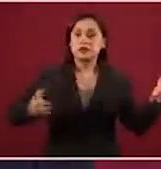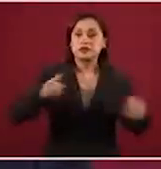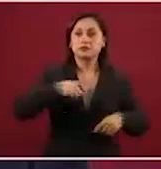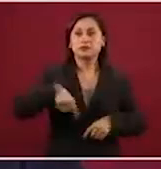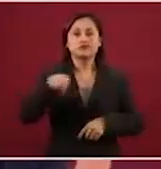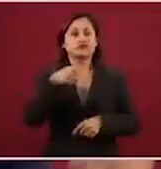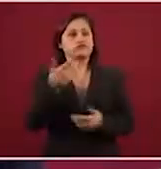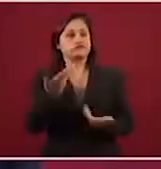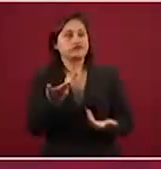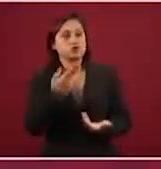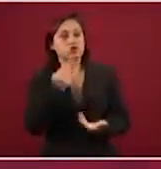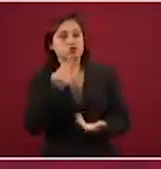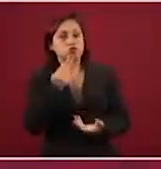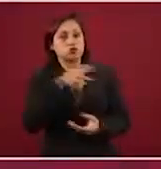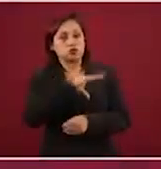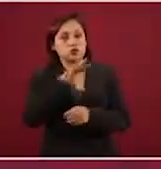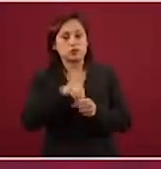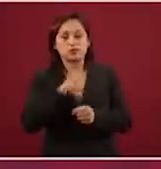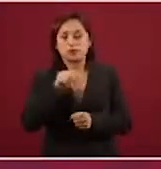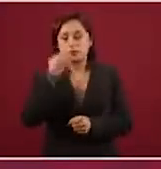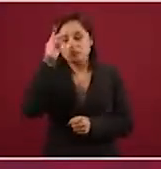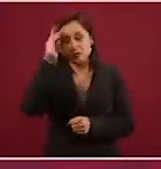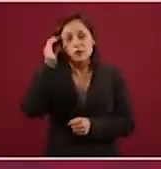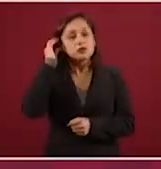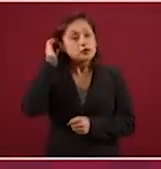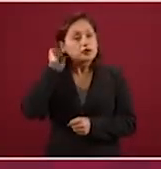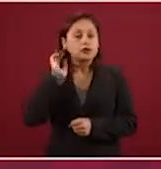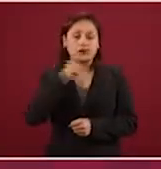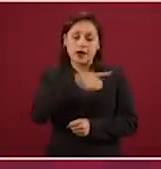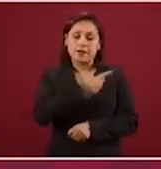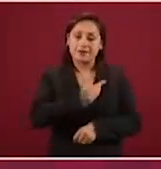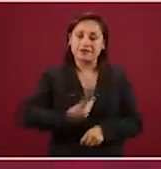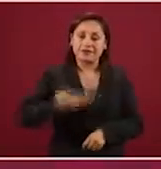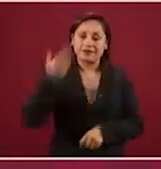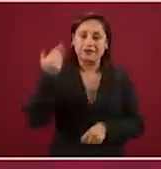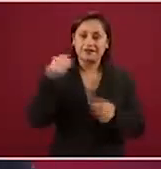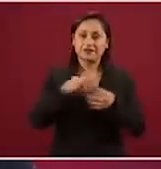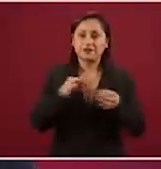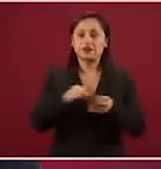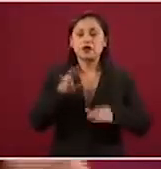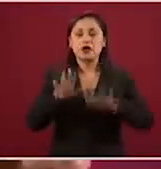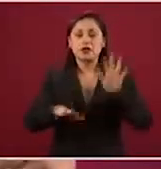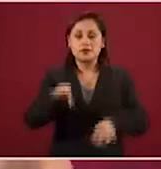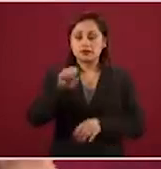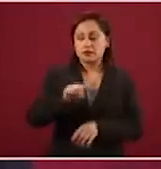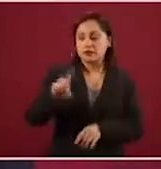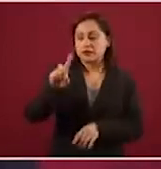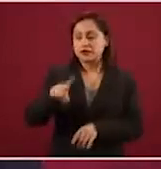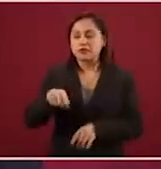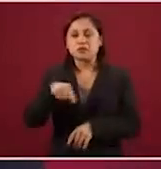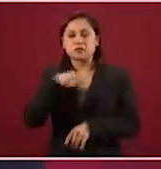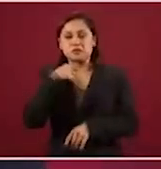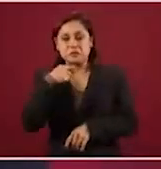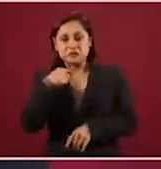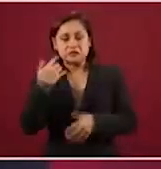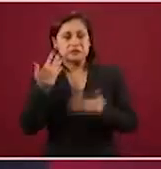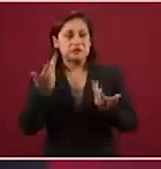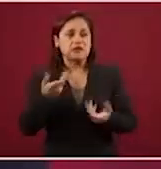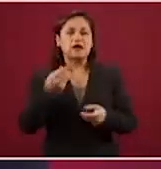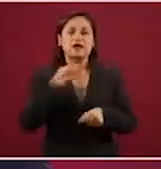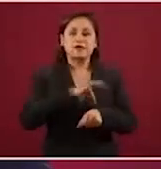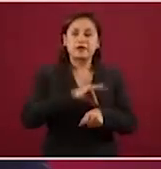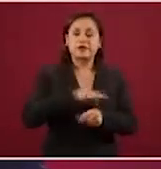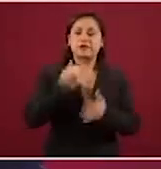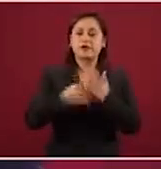el presidente el tema de los fines de semana incluso horarios nocturnos y ahí es donde estamos concentrando